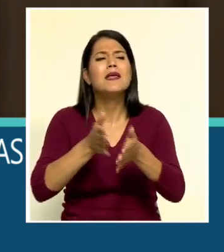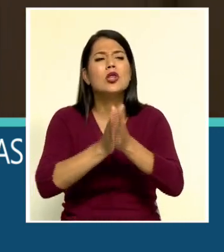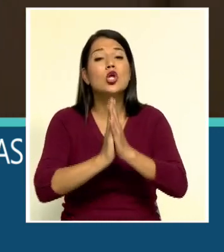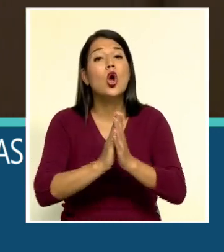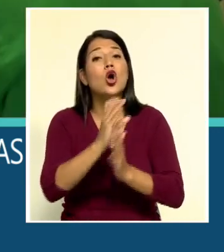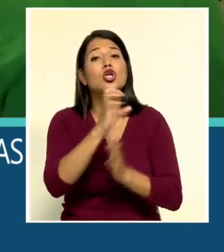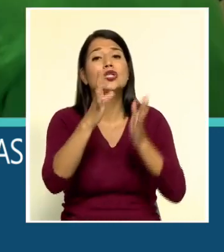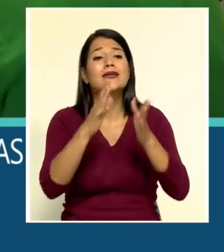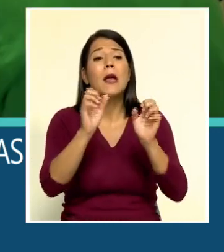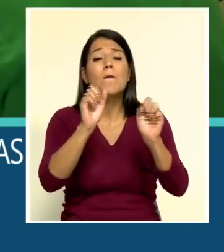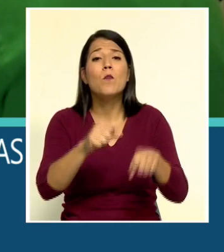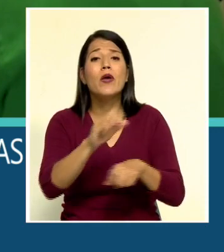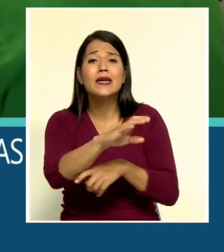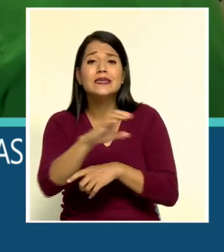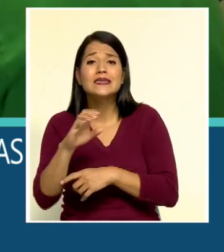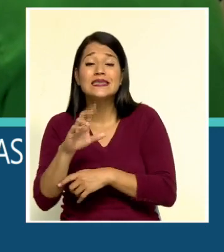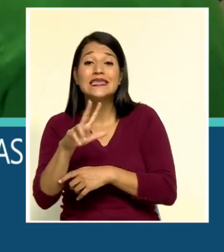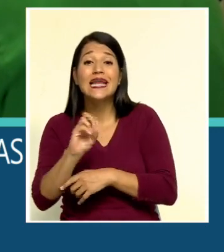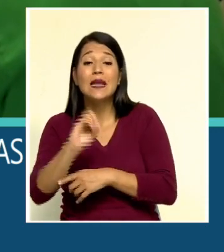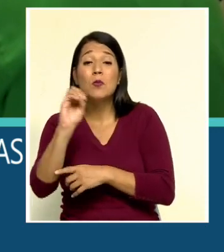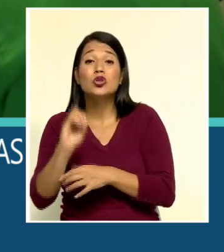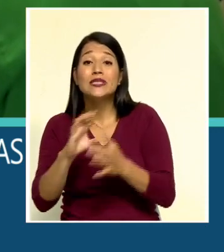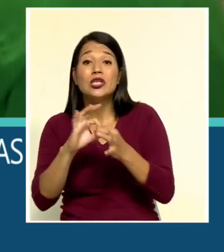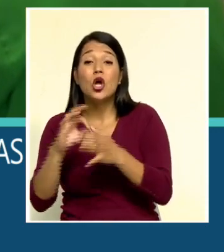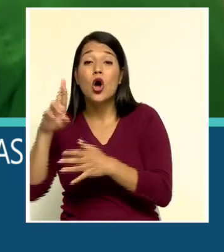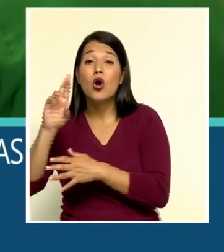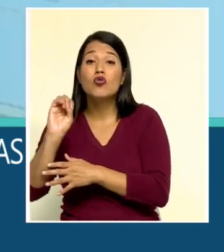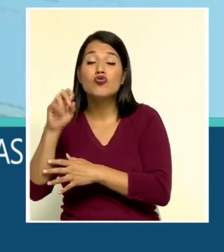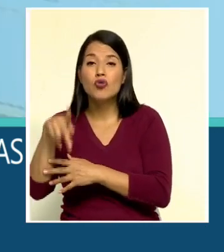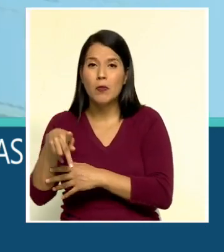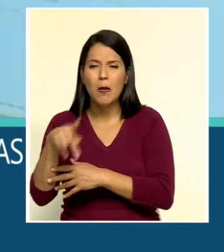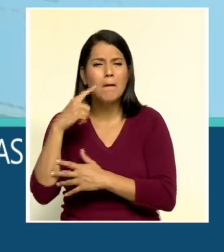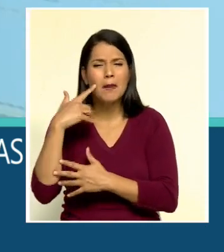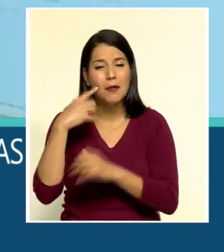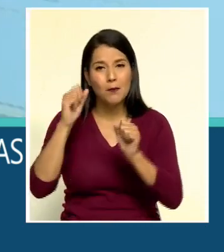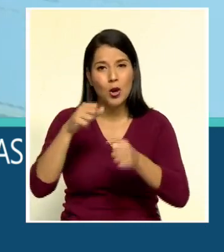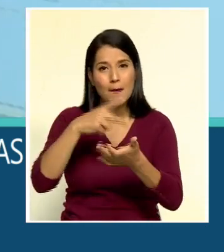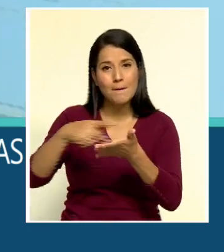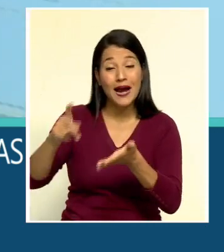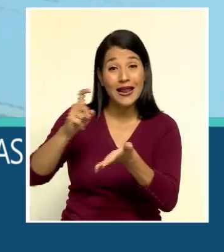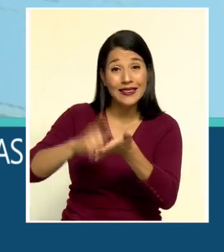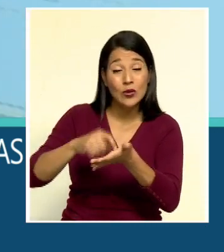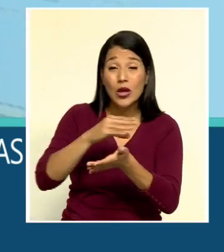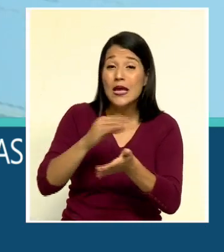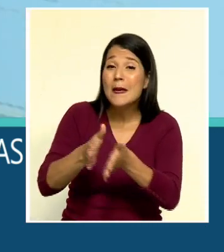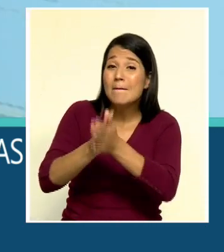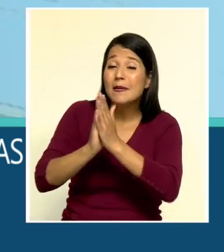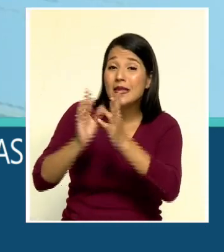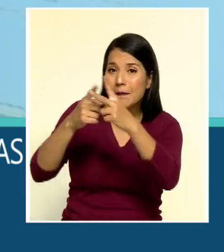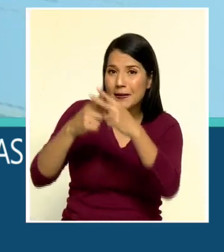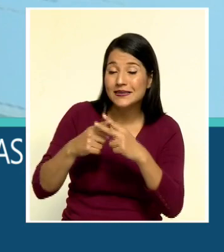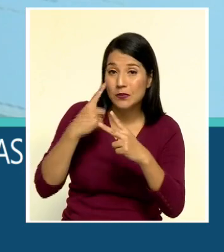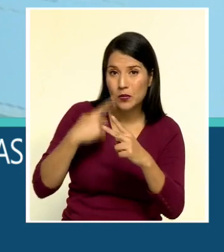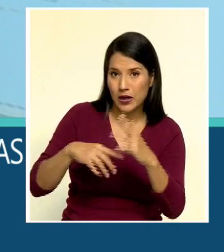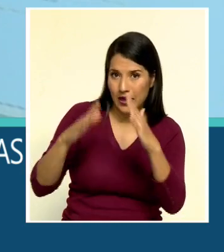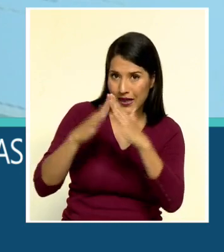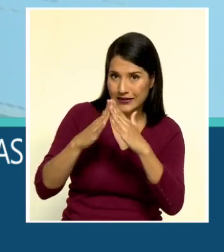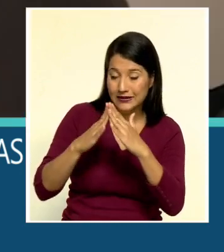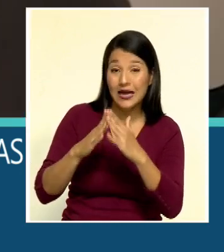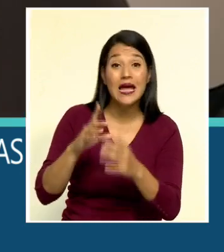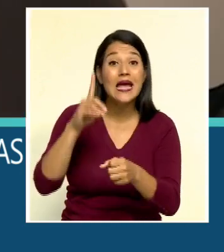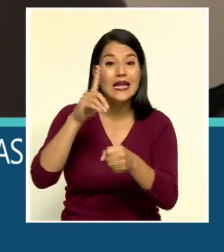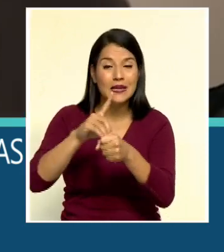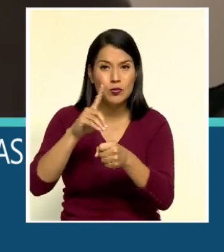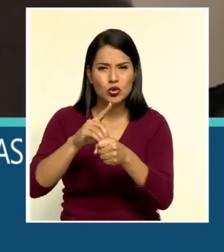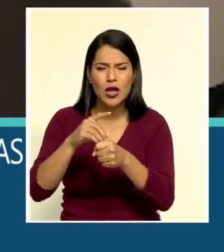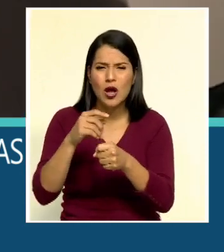30% de sus recursos del régimen obligatorio de pensiones ROP para pagar deudas y solicitar créditos de vivienda. El legislador